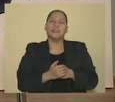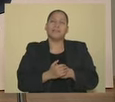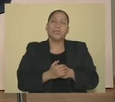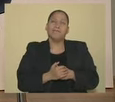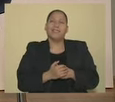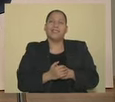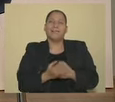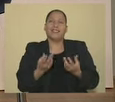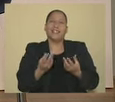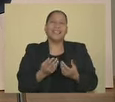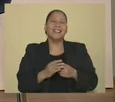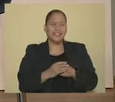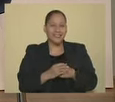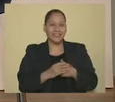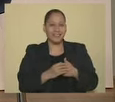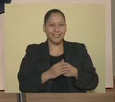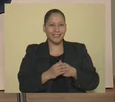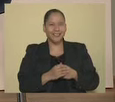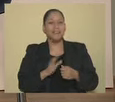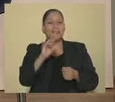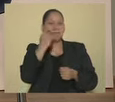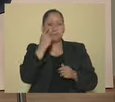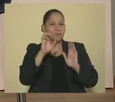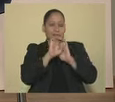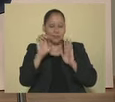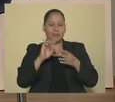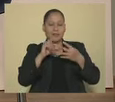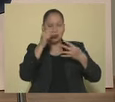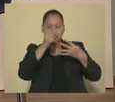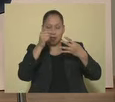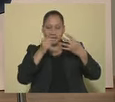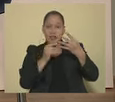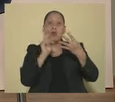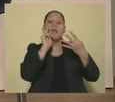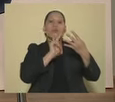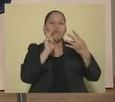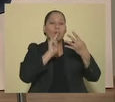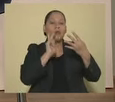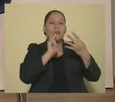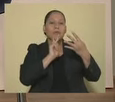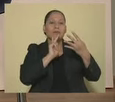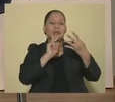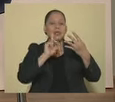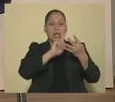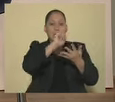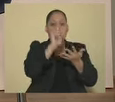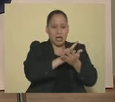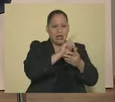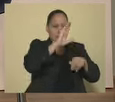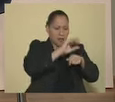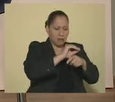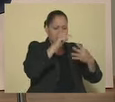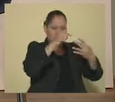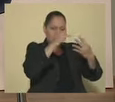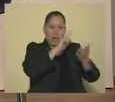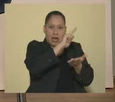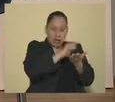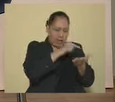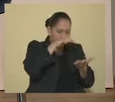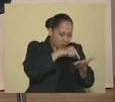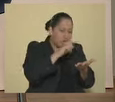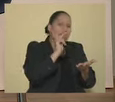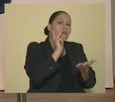Ay. Pues son todas las pruebas que la ley te permite, que la legislación te permite,